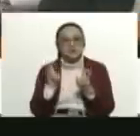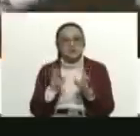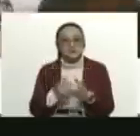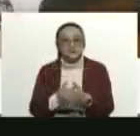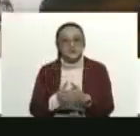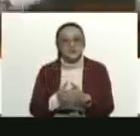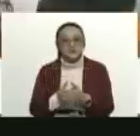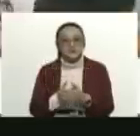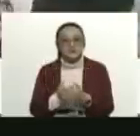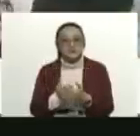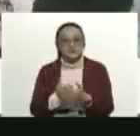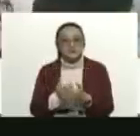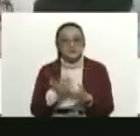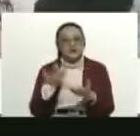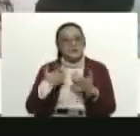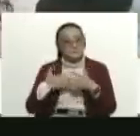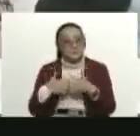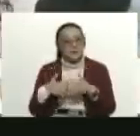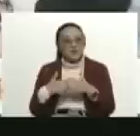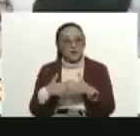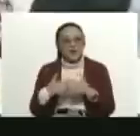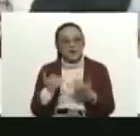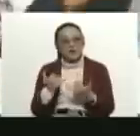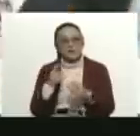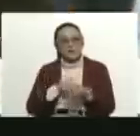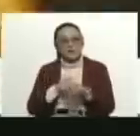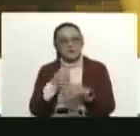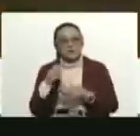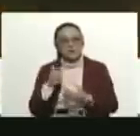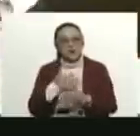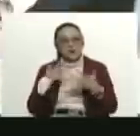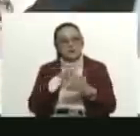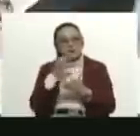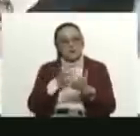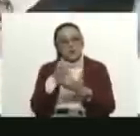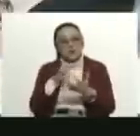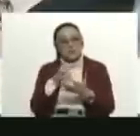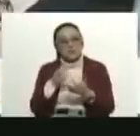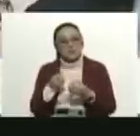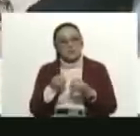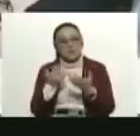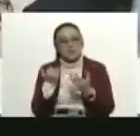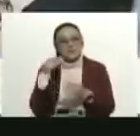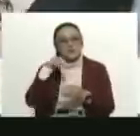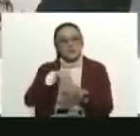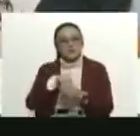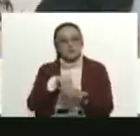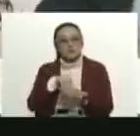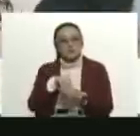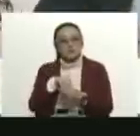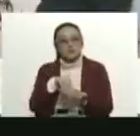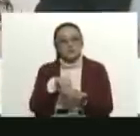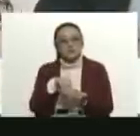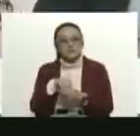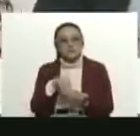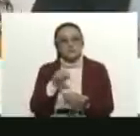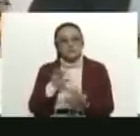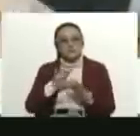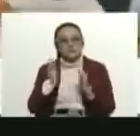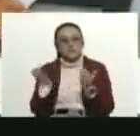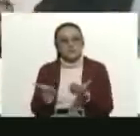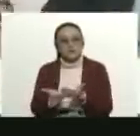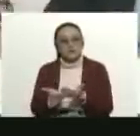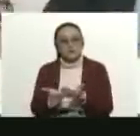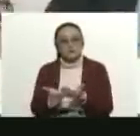emprendimiento y la innovación, pero también son momentos de grandes desafíos para garantizar la inclusión de toda la sociedad. Nuestra